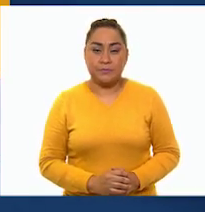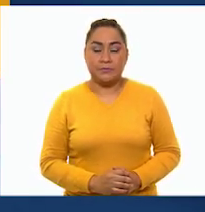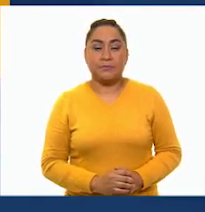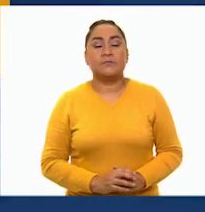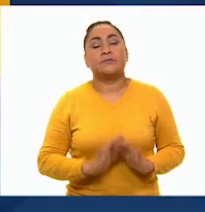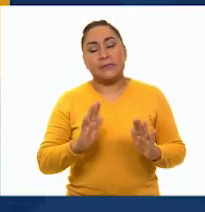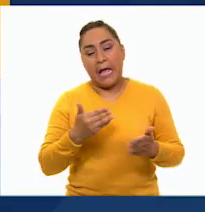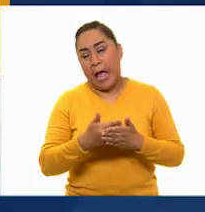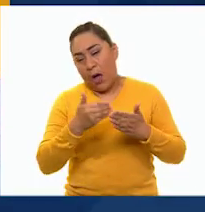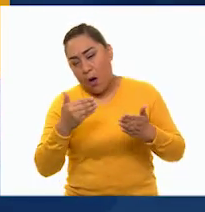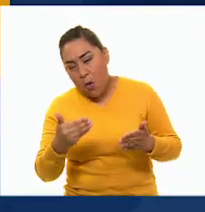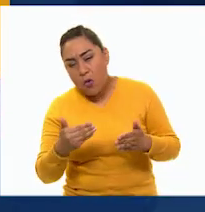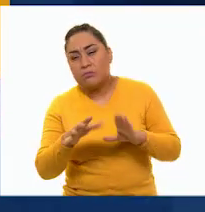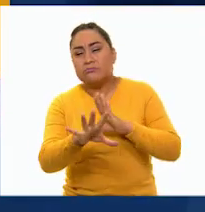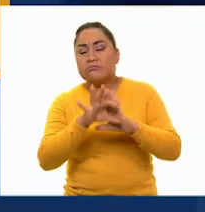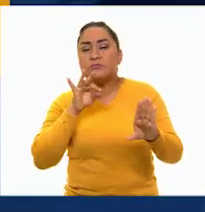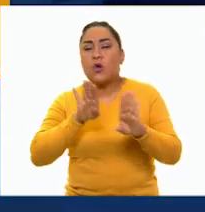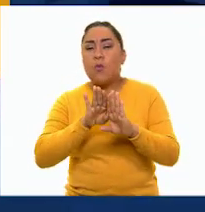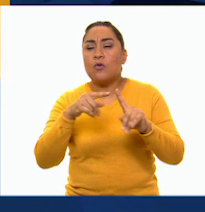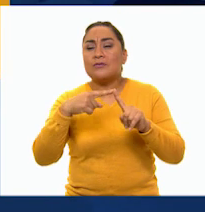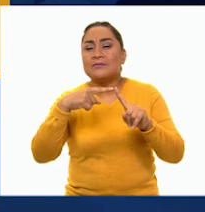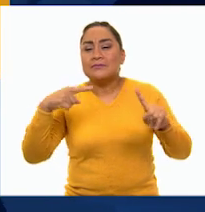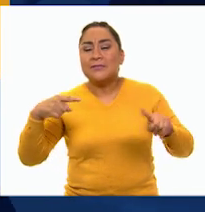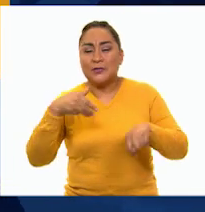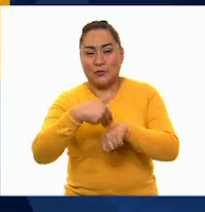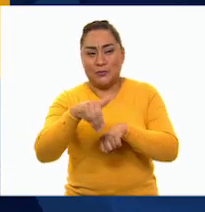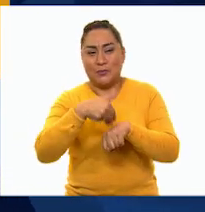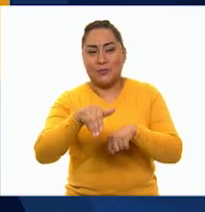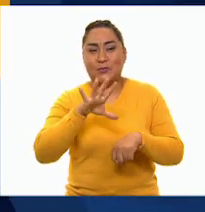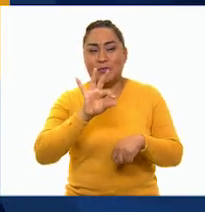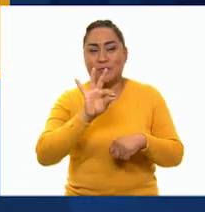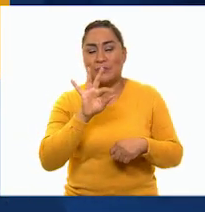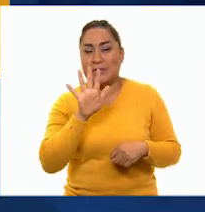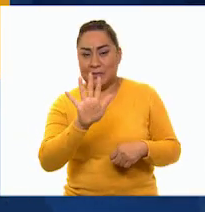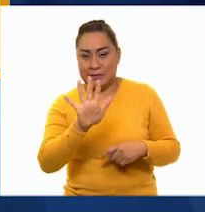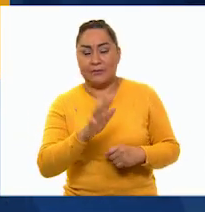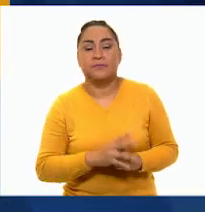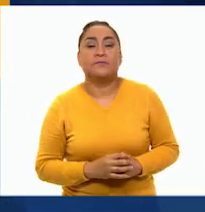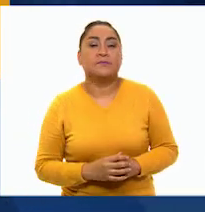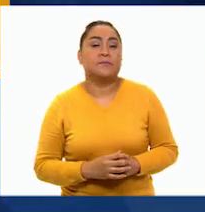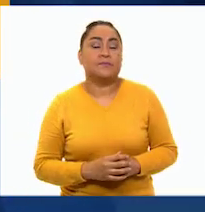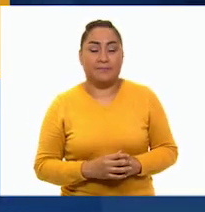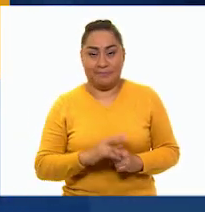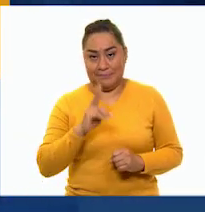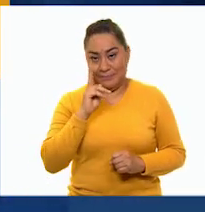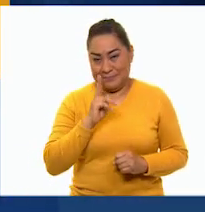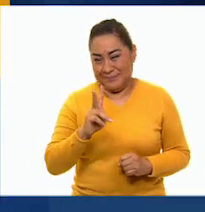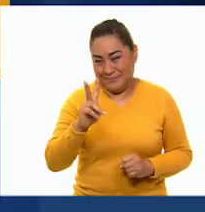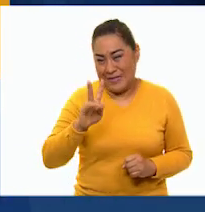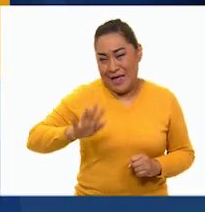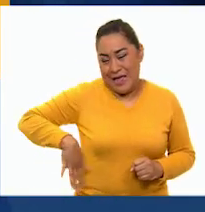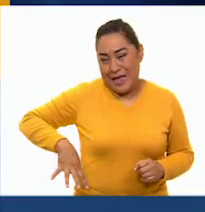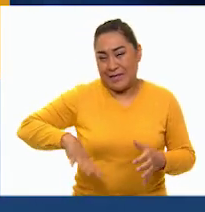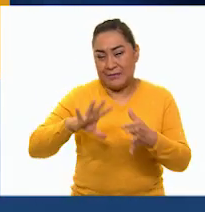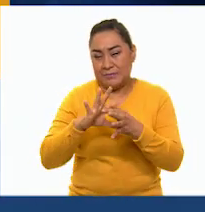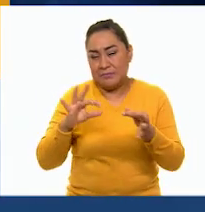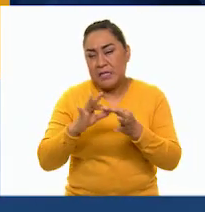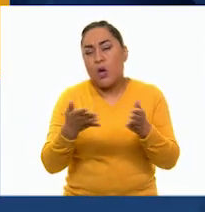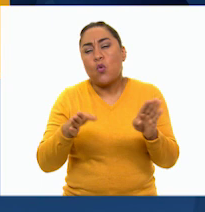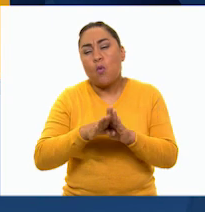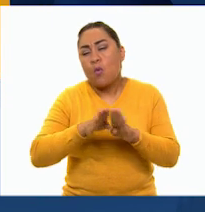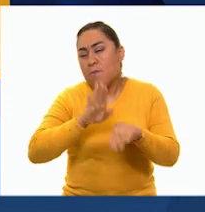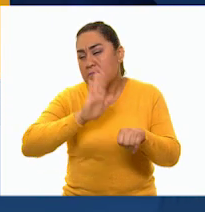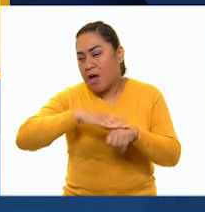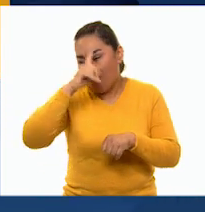Ahora obtengamos los divisores del número 45. Como habíamos mencionado, una forma muy fácil